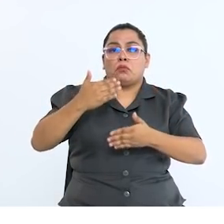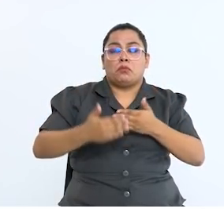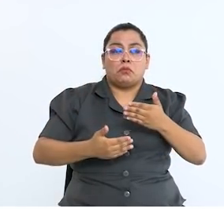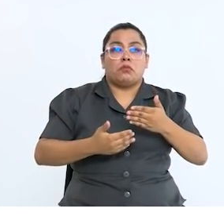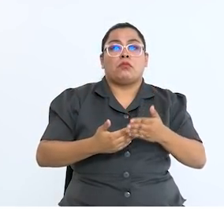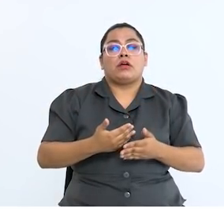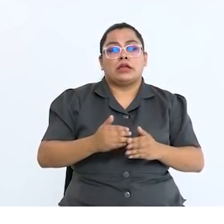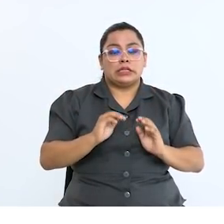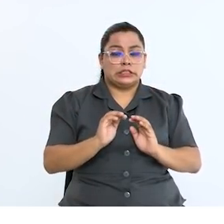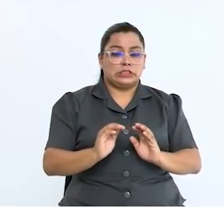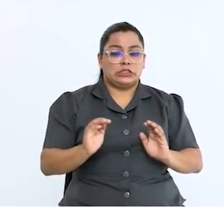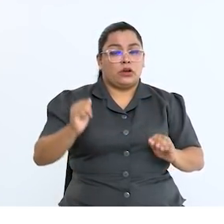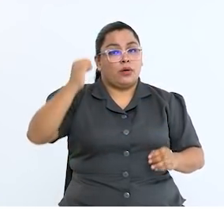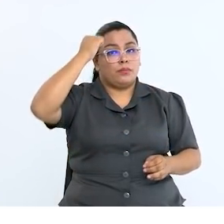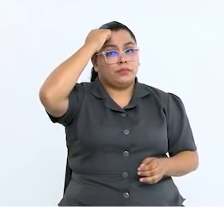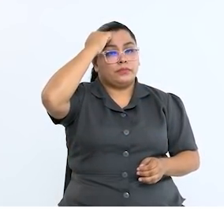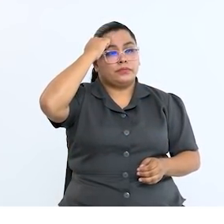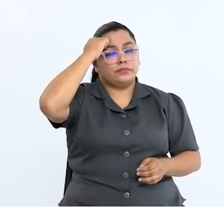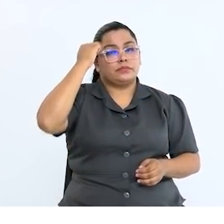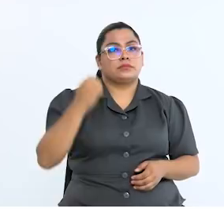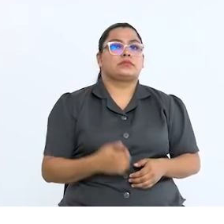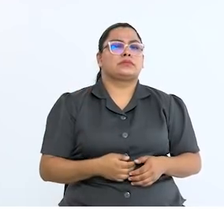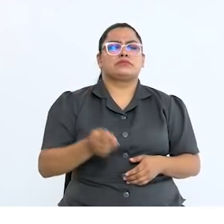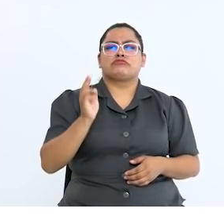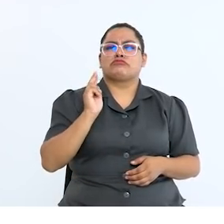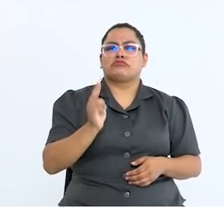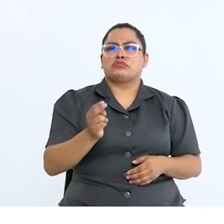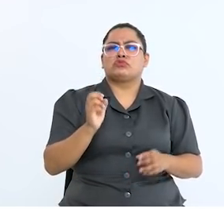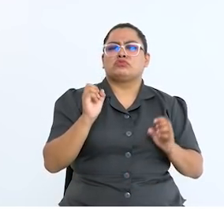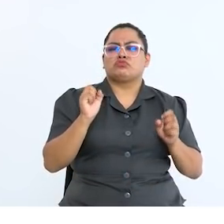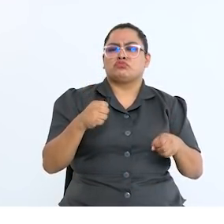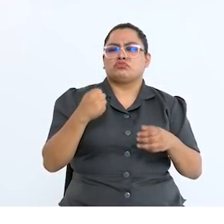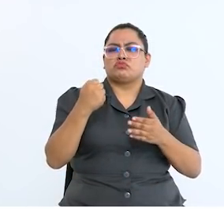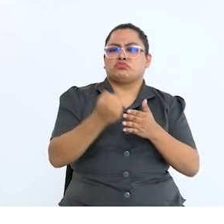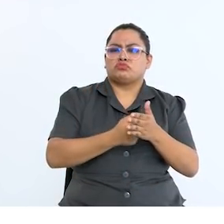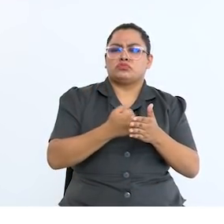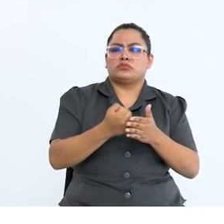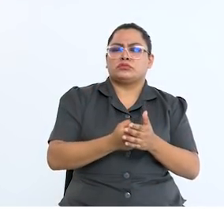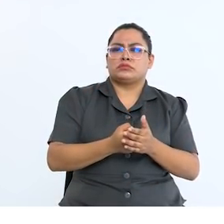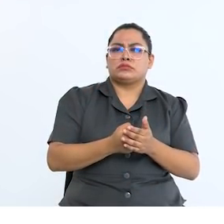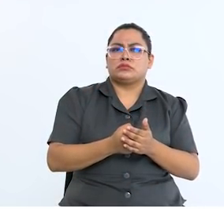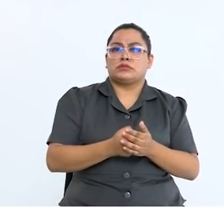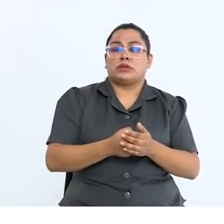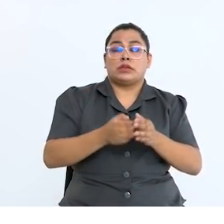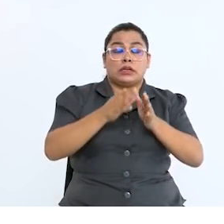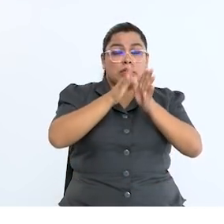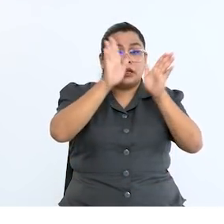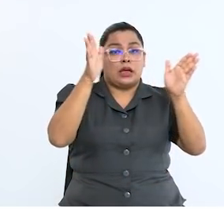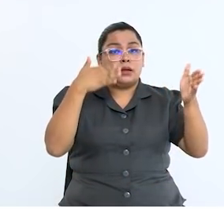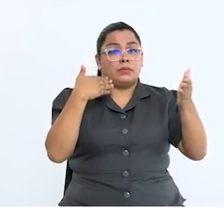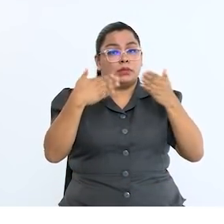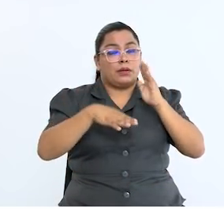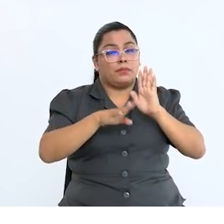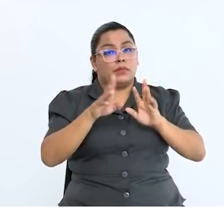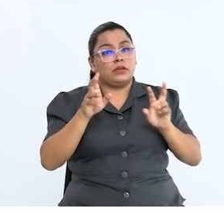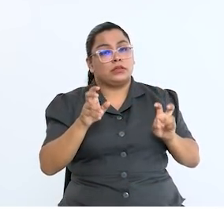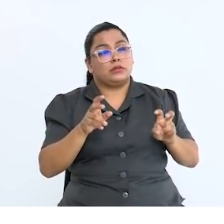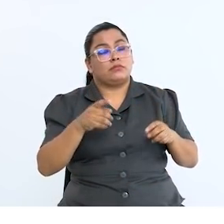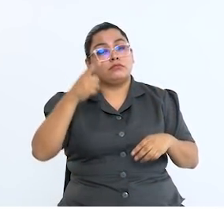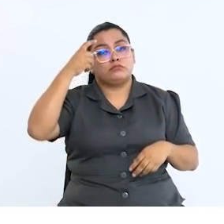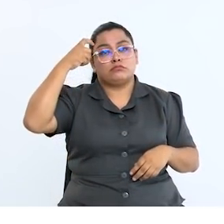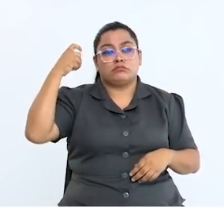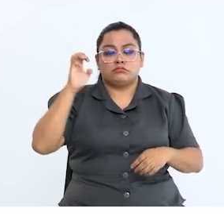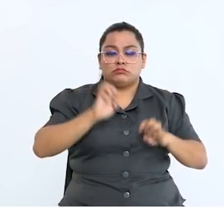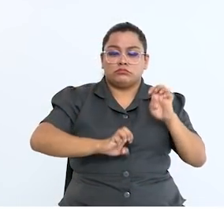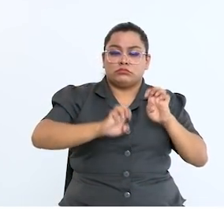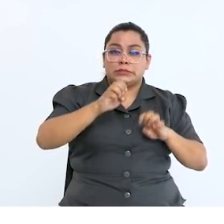o retrocesos que tenga el niño en los aprendizajes y así poder hacer un refuerzo o ampliar ciertos contenidos.